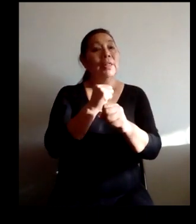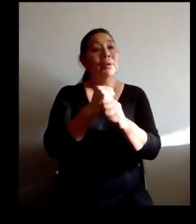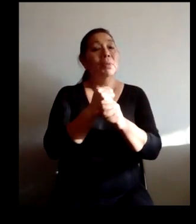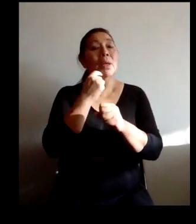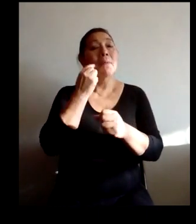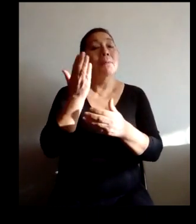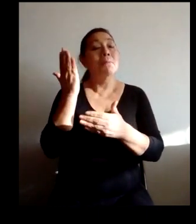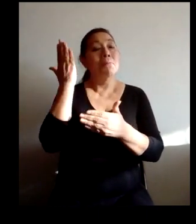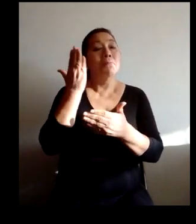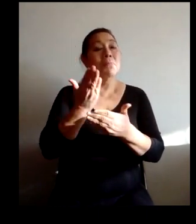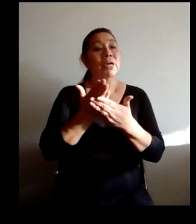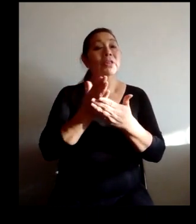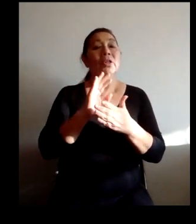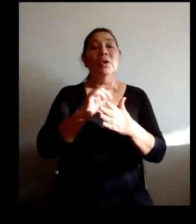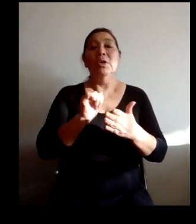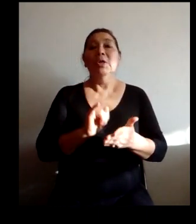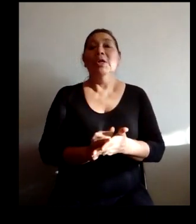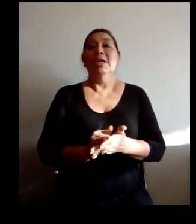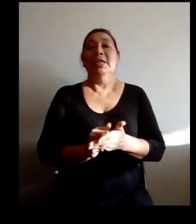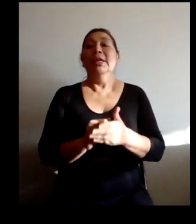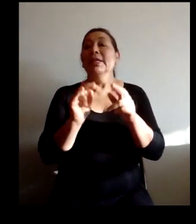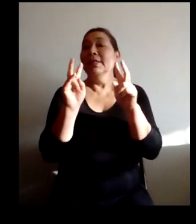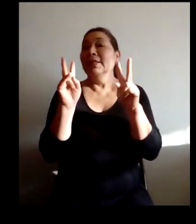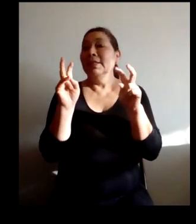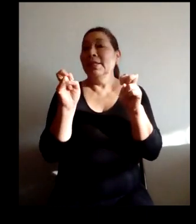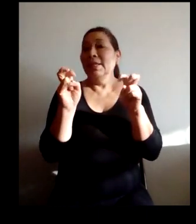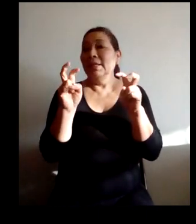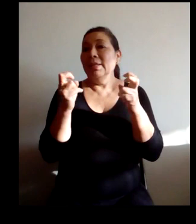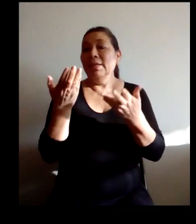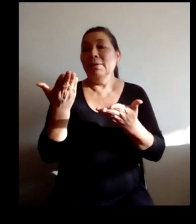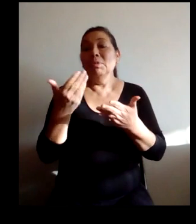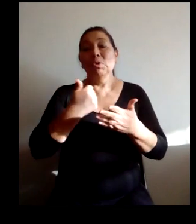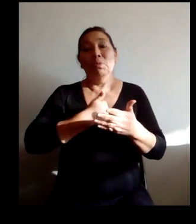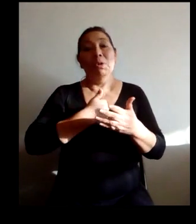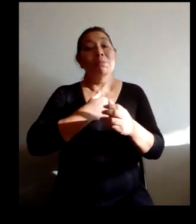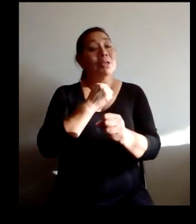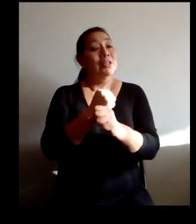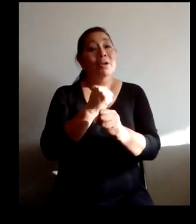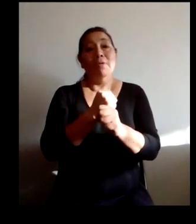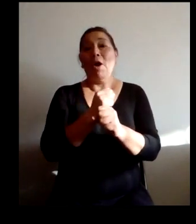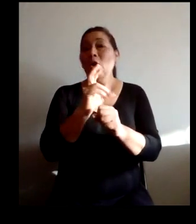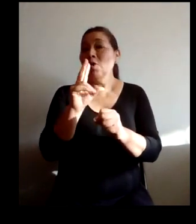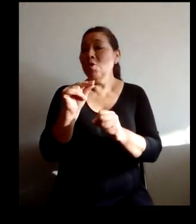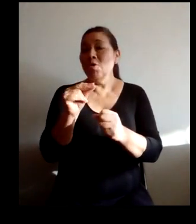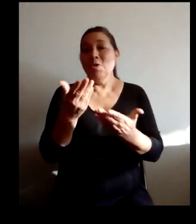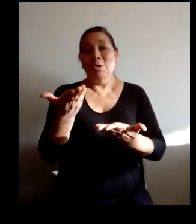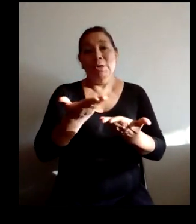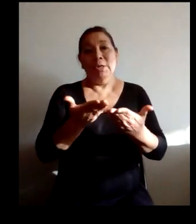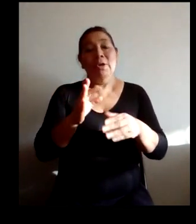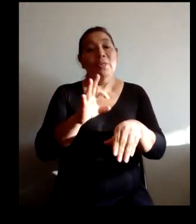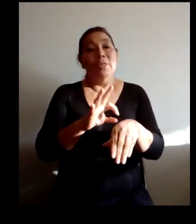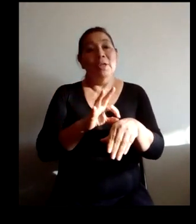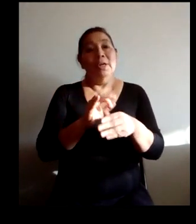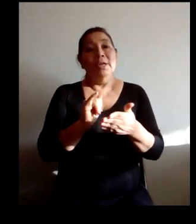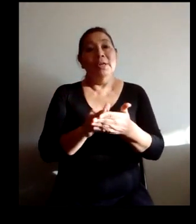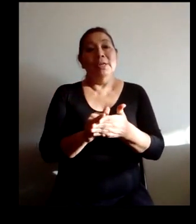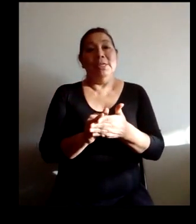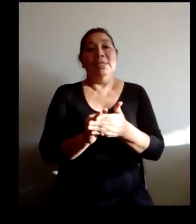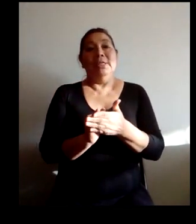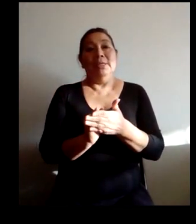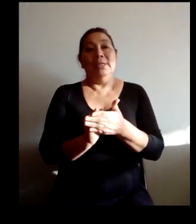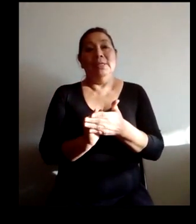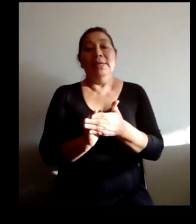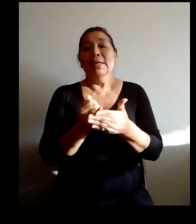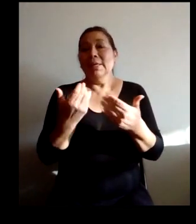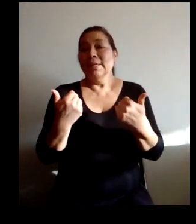condiciones laborales de los demandantes respecto a su situación, en el tema de su propia labor, más no acreditar un padecimiento médico, en